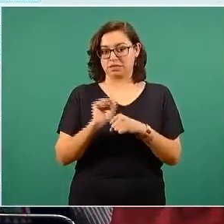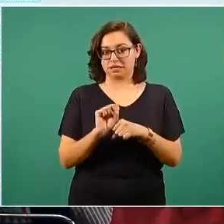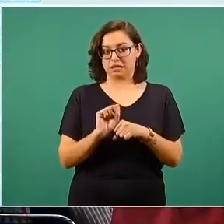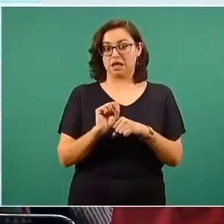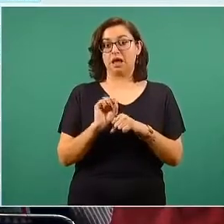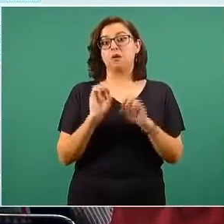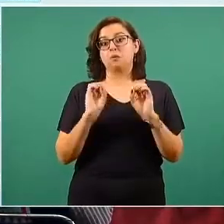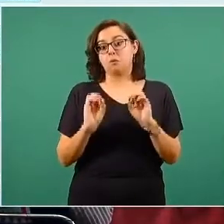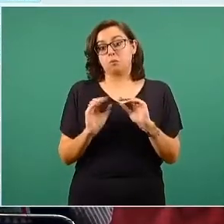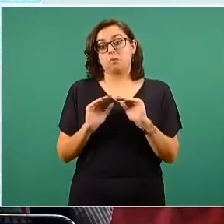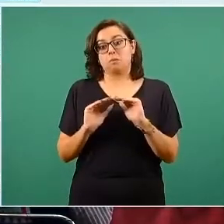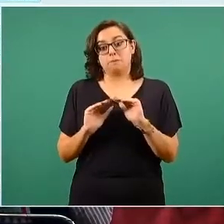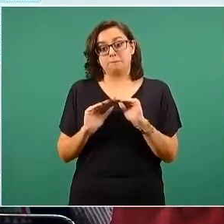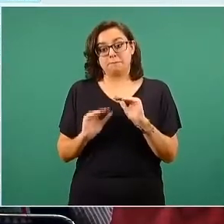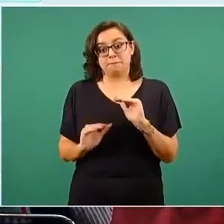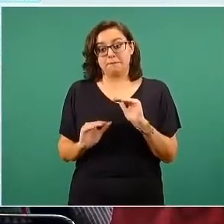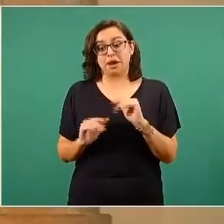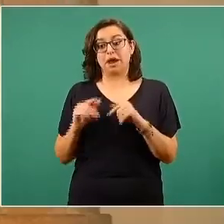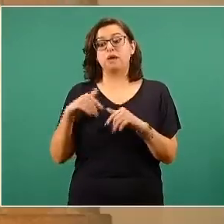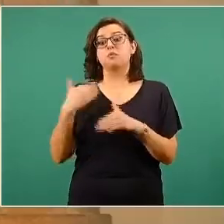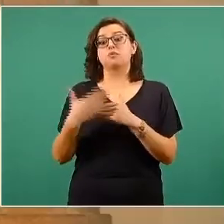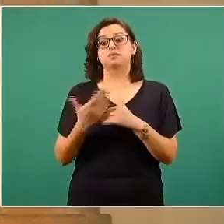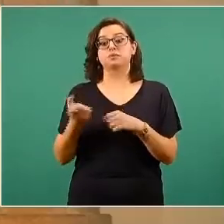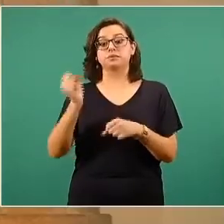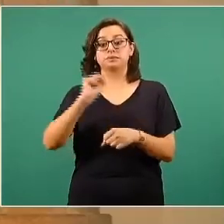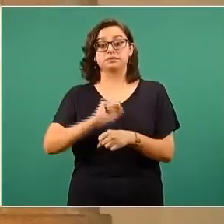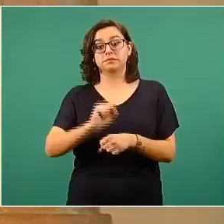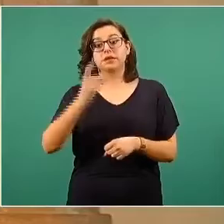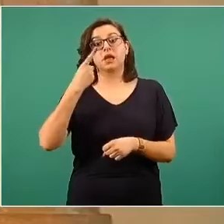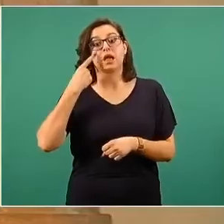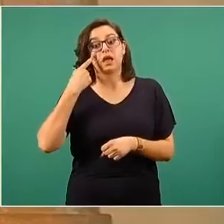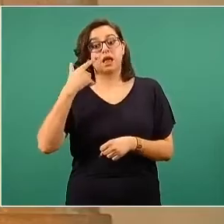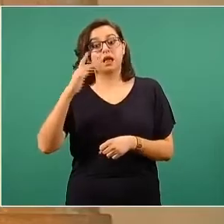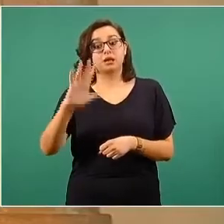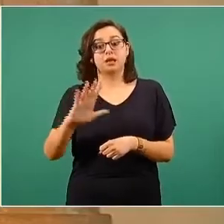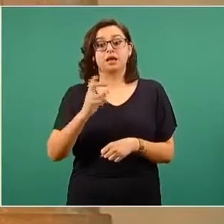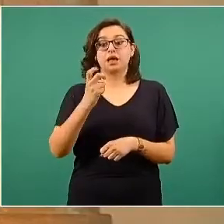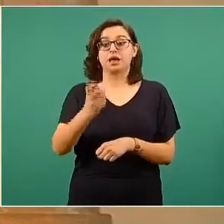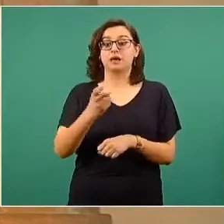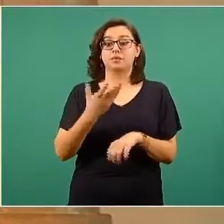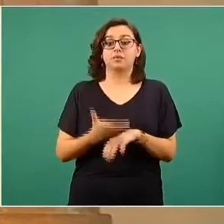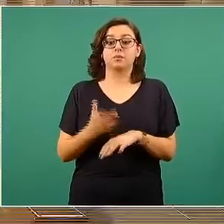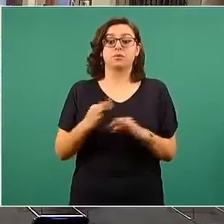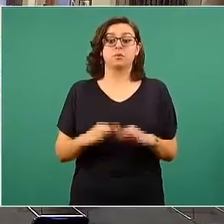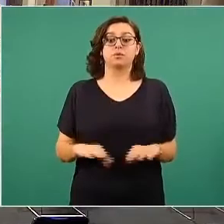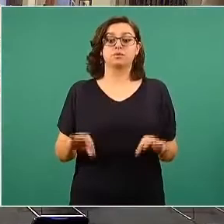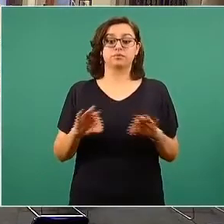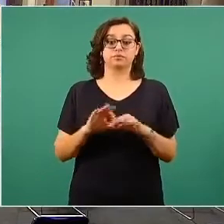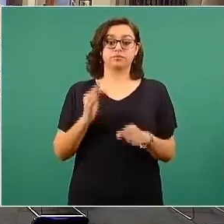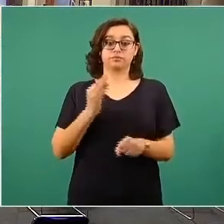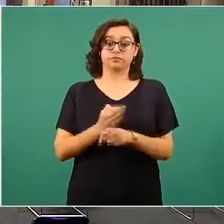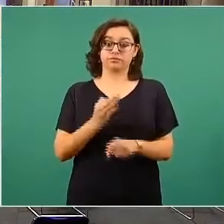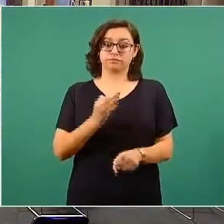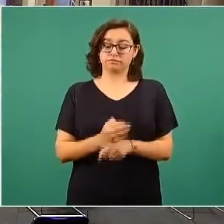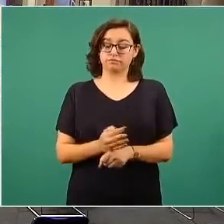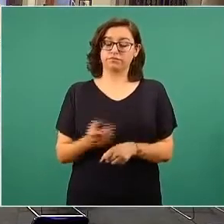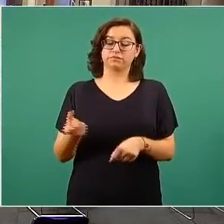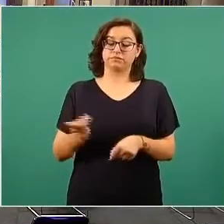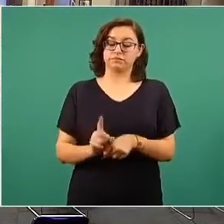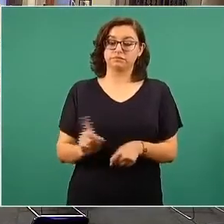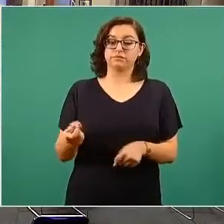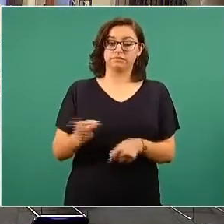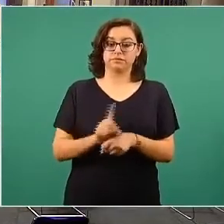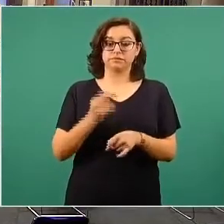inclusive volver a disminuir, pero vamos a estar atentos, y de ahí la importancia obviamente de estar siempre al día a través de